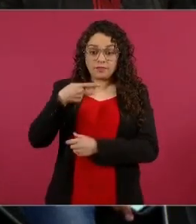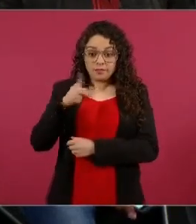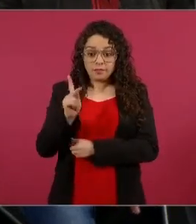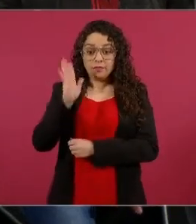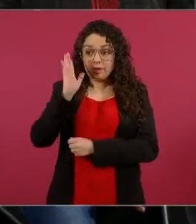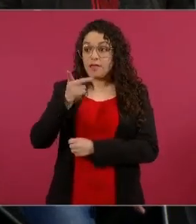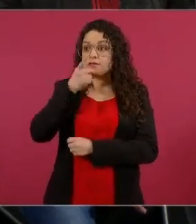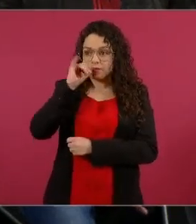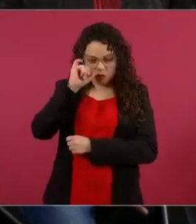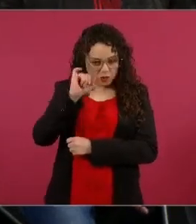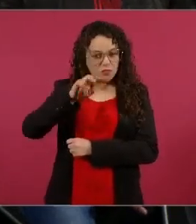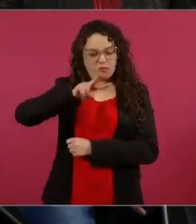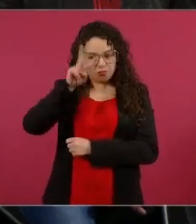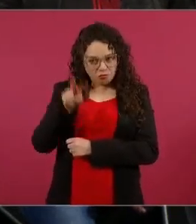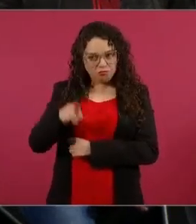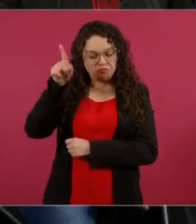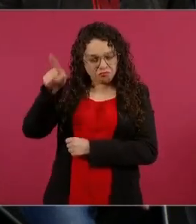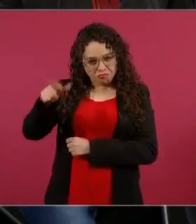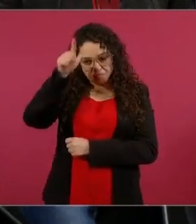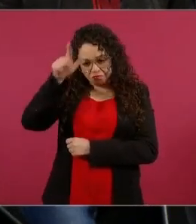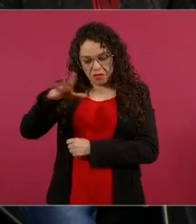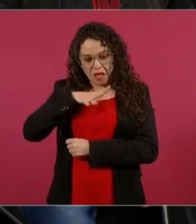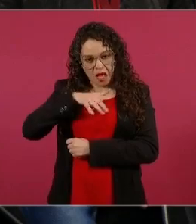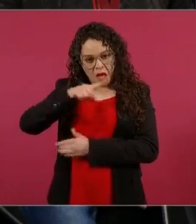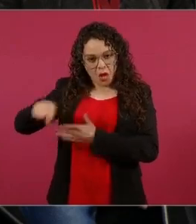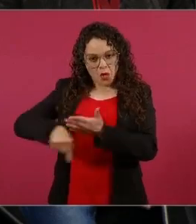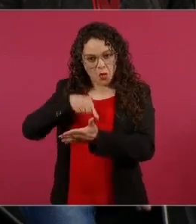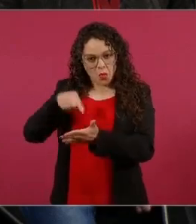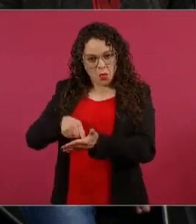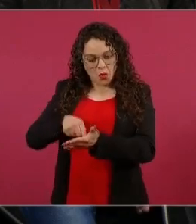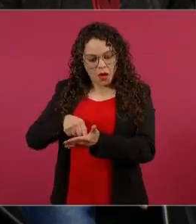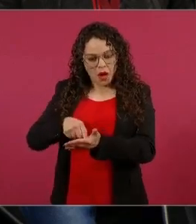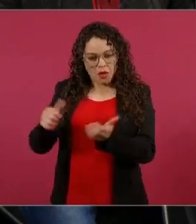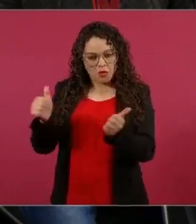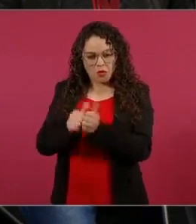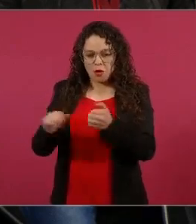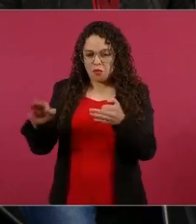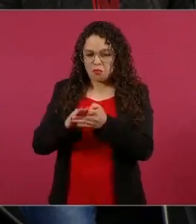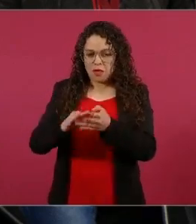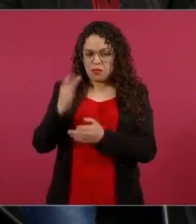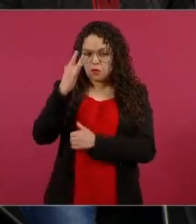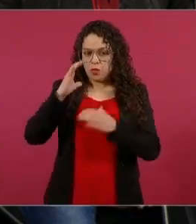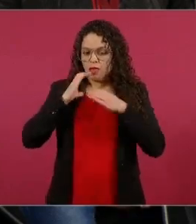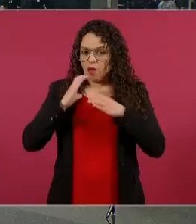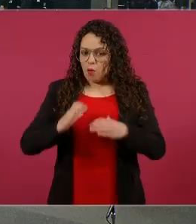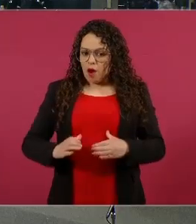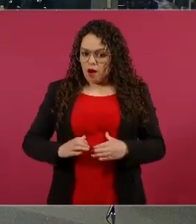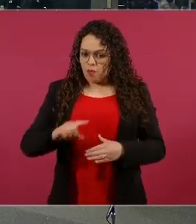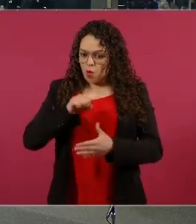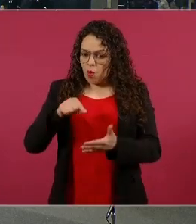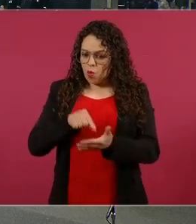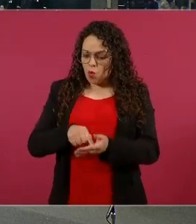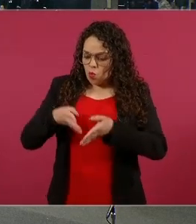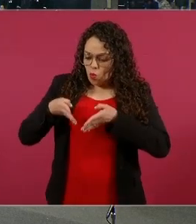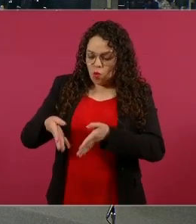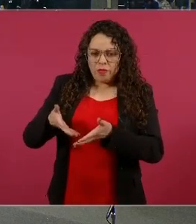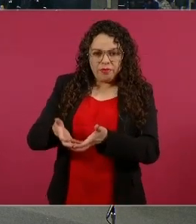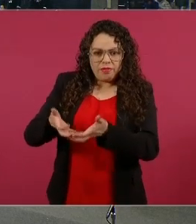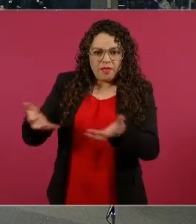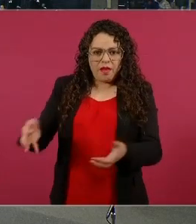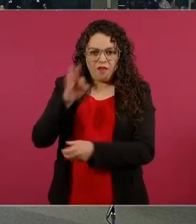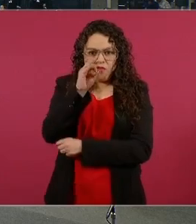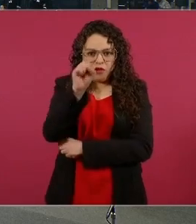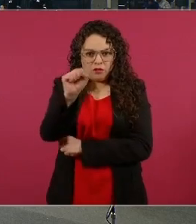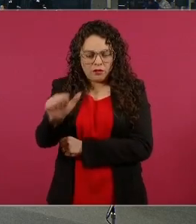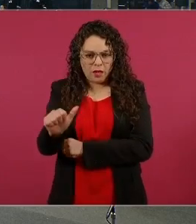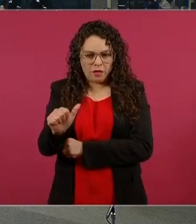que í en guaimas encontraron una fosa con con alrededor de 50 cuerpos O sea no no lo no Quieren reconocer yo todos los